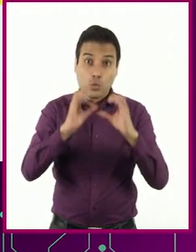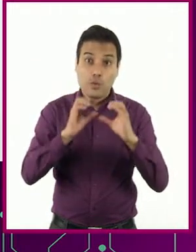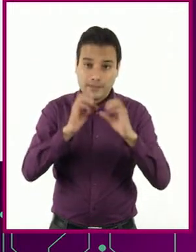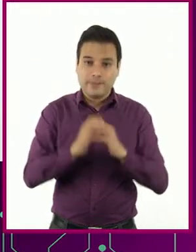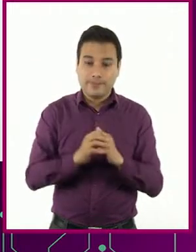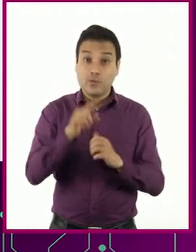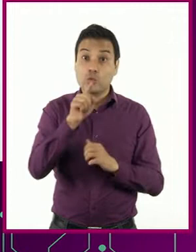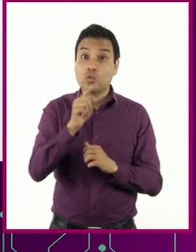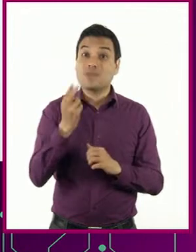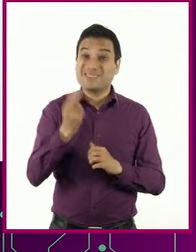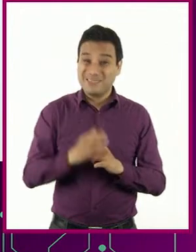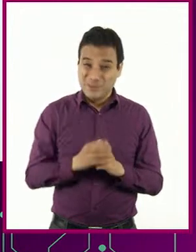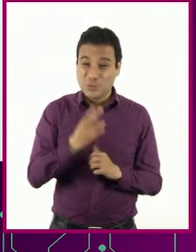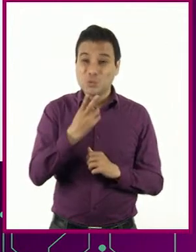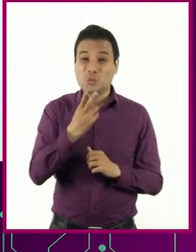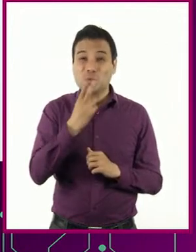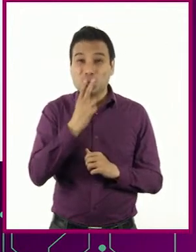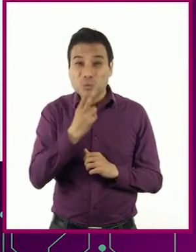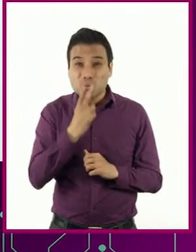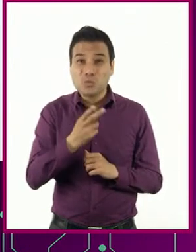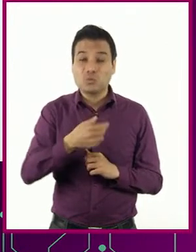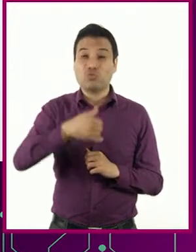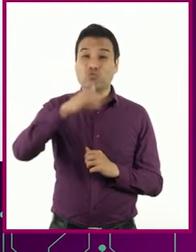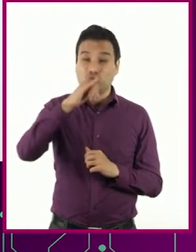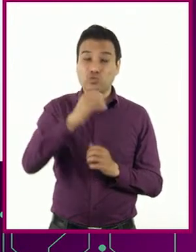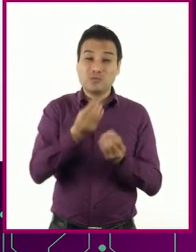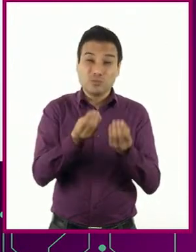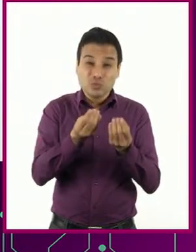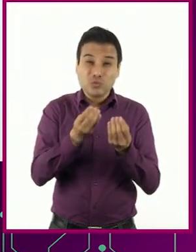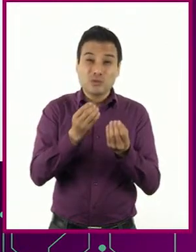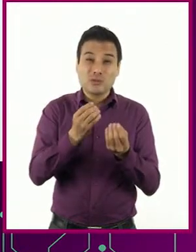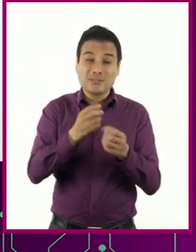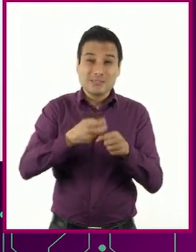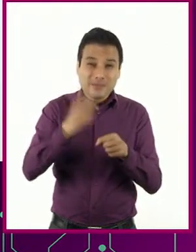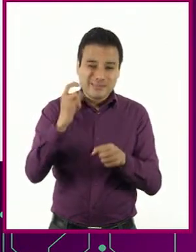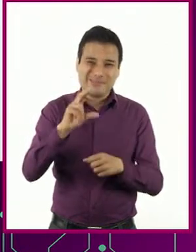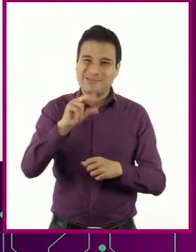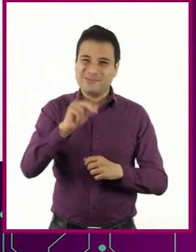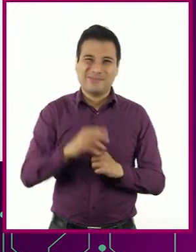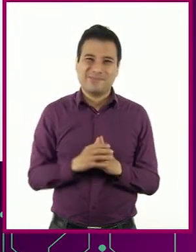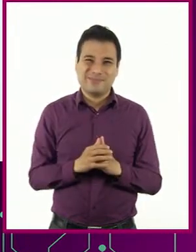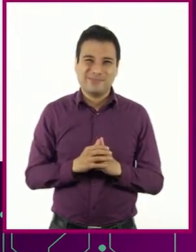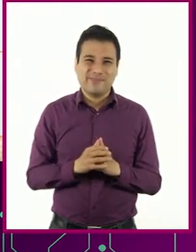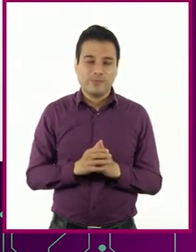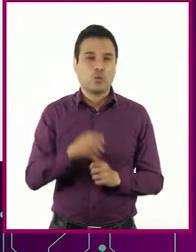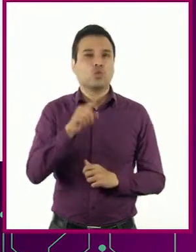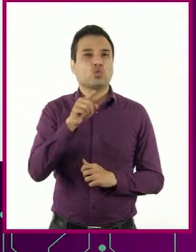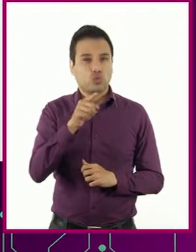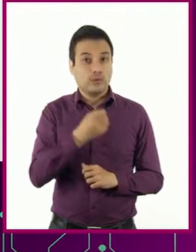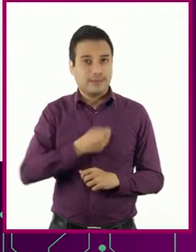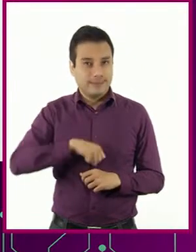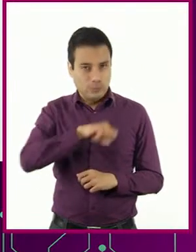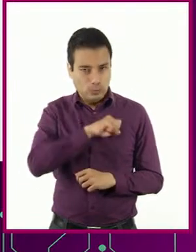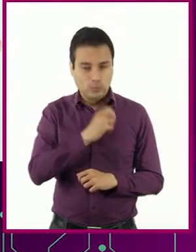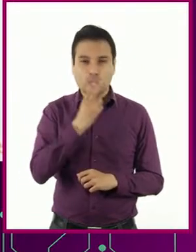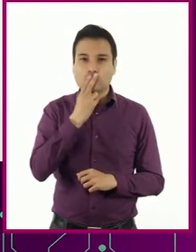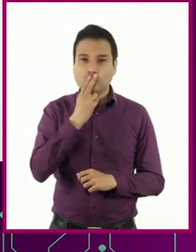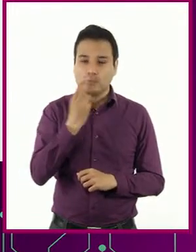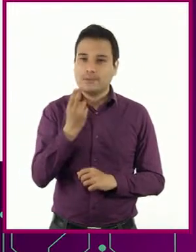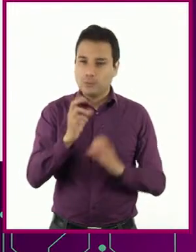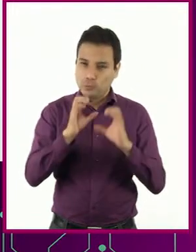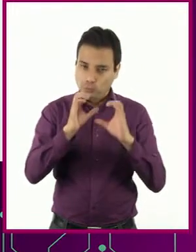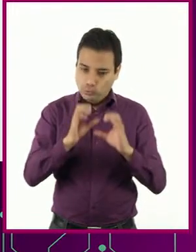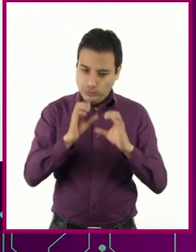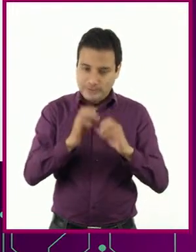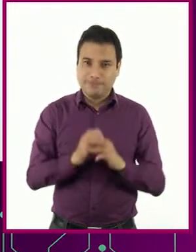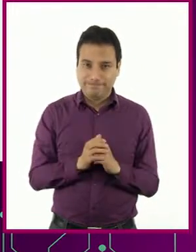toda costa el consumo de tabaco y alcohol. No te rindas y adopta en todo momento un estilo de vida saludable basado en el autocuidado y